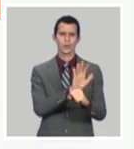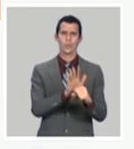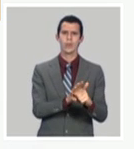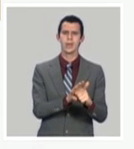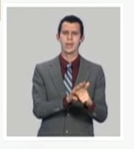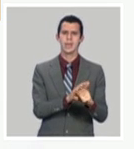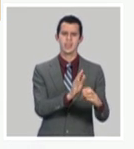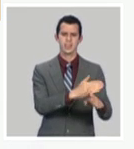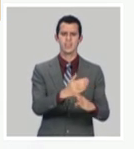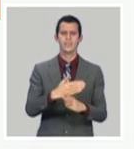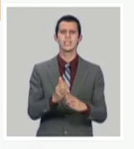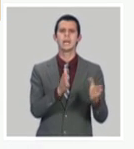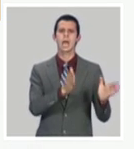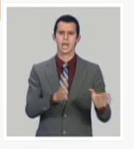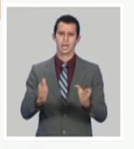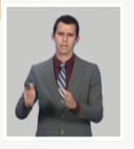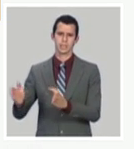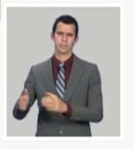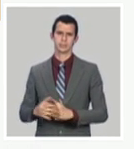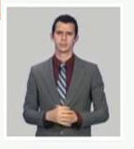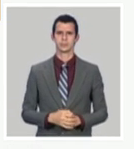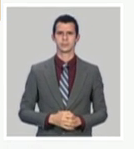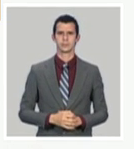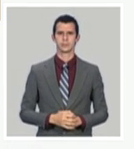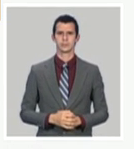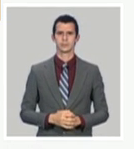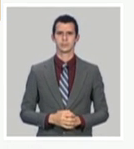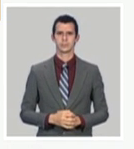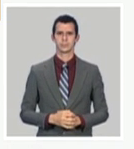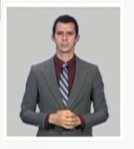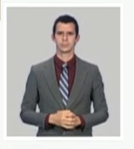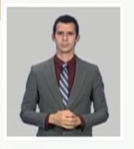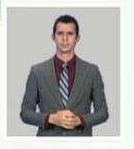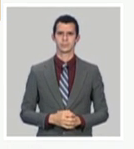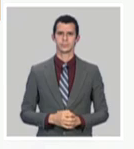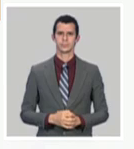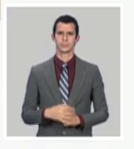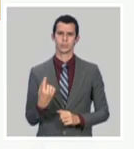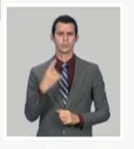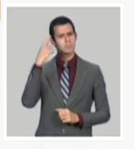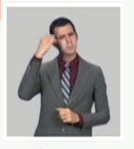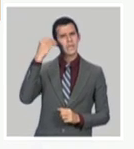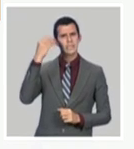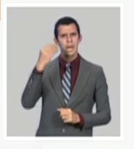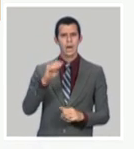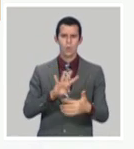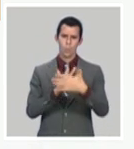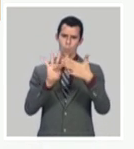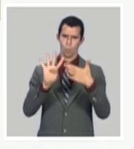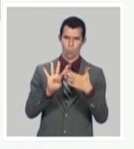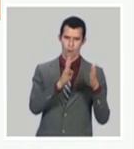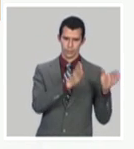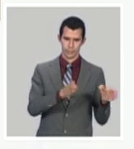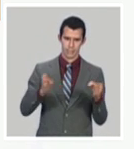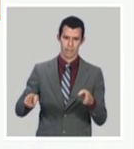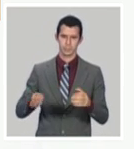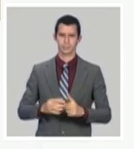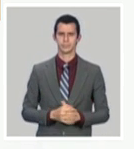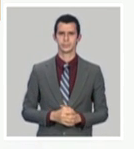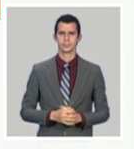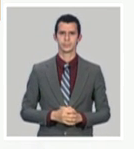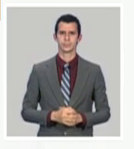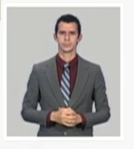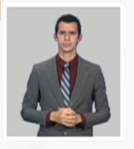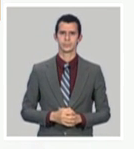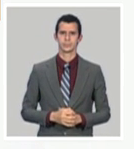Por eso, definir hasta el momento estas 4 etapas o periodos que lo distinguen. Una primera etapa que fue desde la semana 11, eso